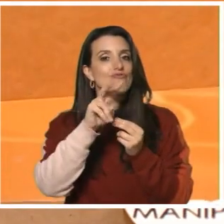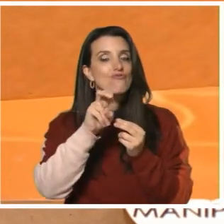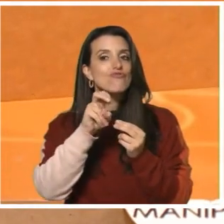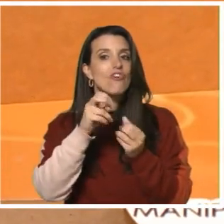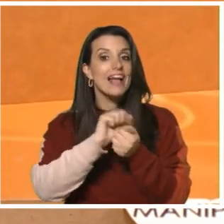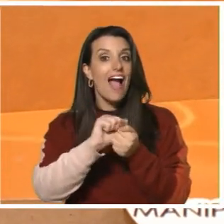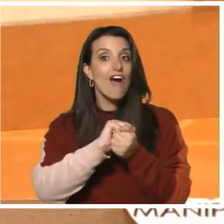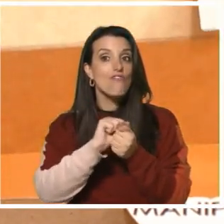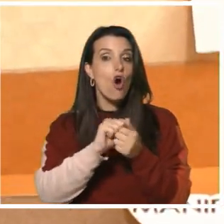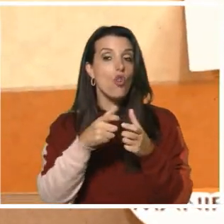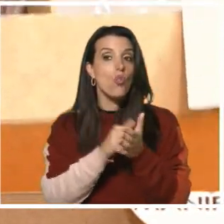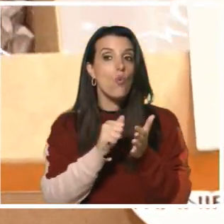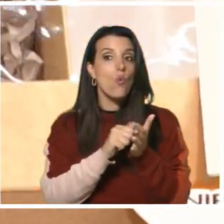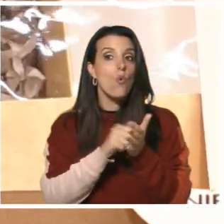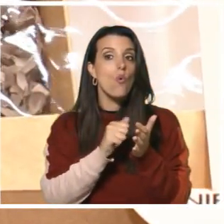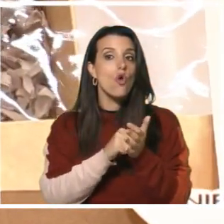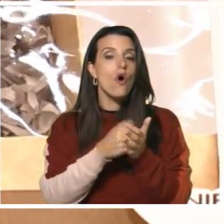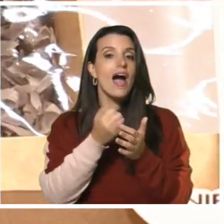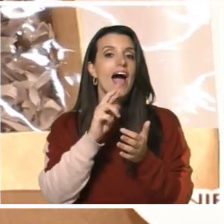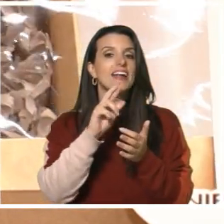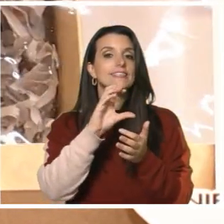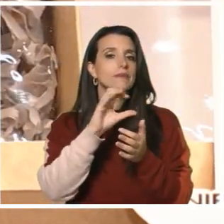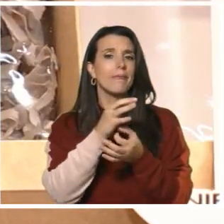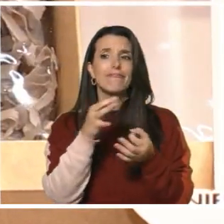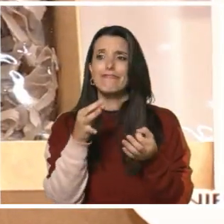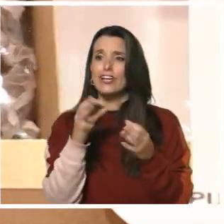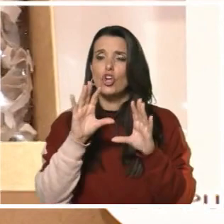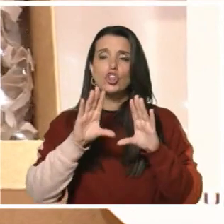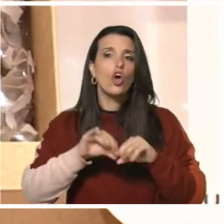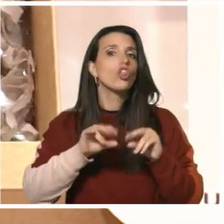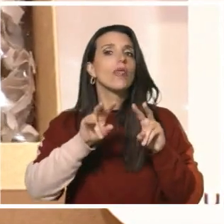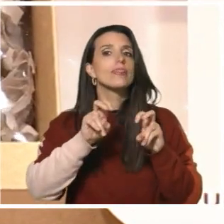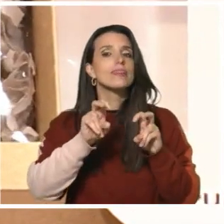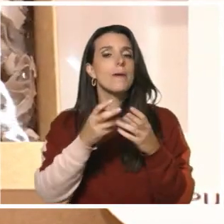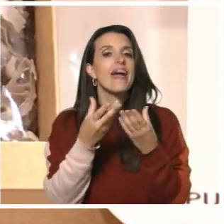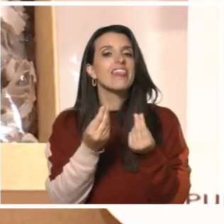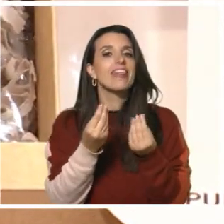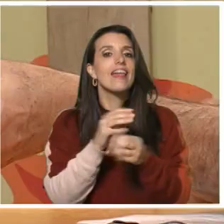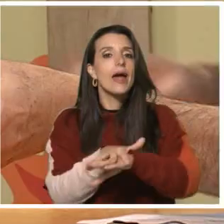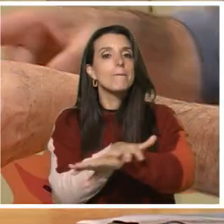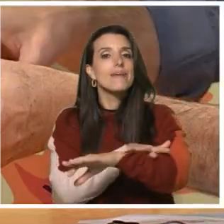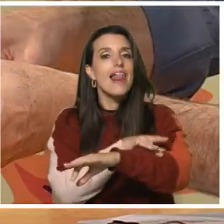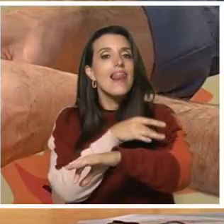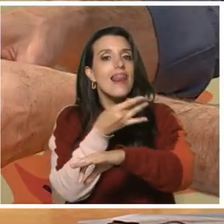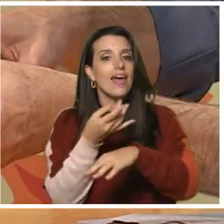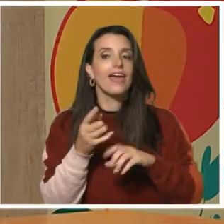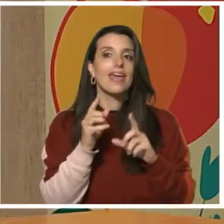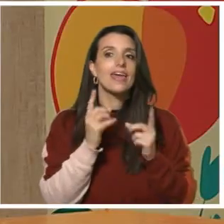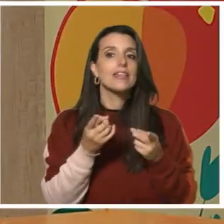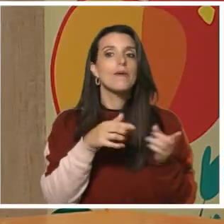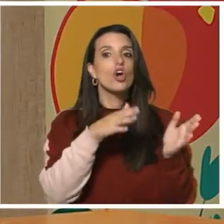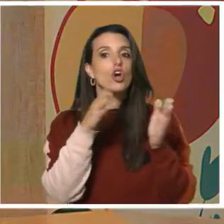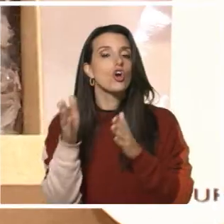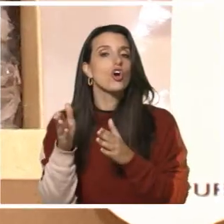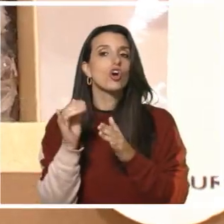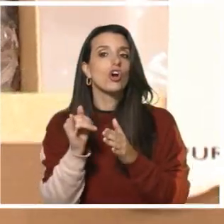jabón grande sólido está hecho con arcilla. Ajá. Es espectacular para toda la parte de hidratación y esas cosas. Y viene con la y